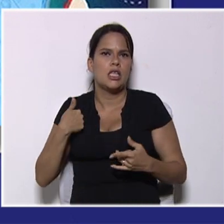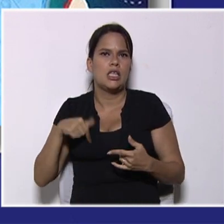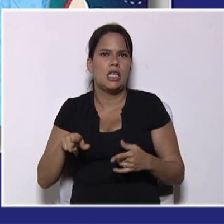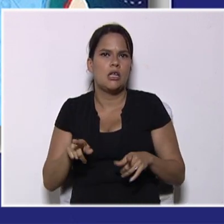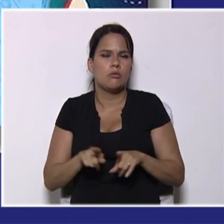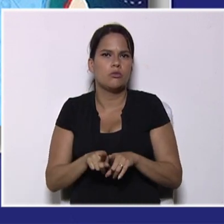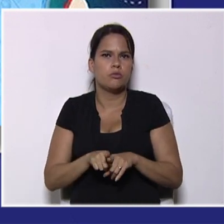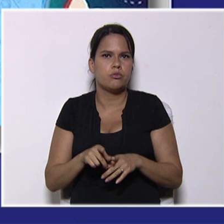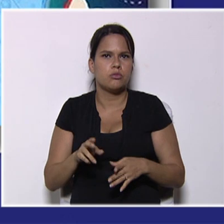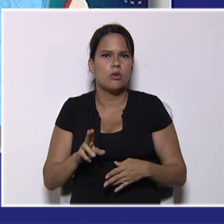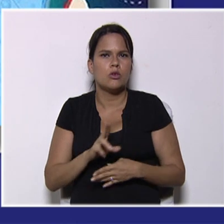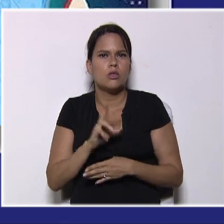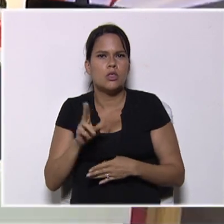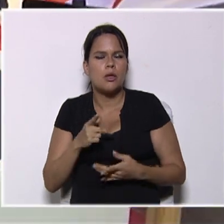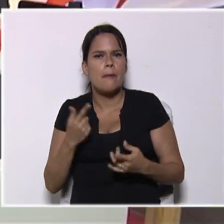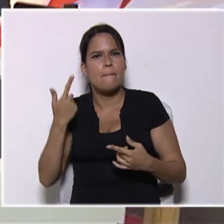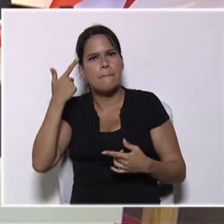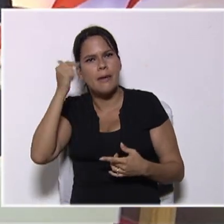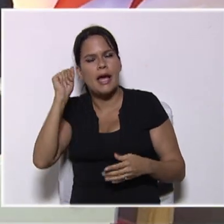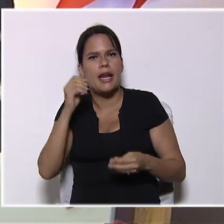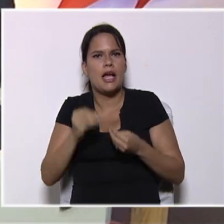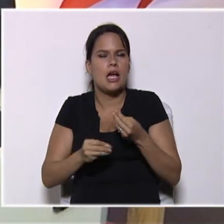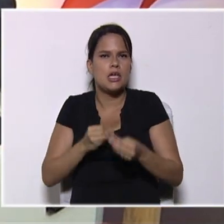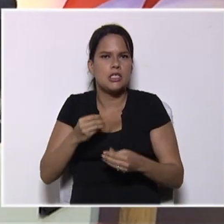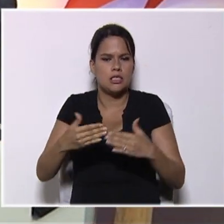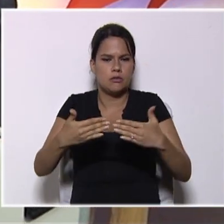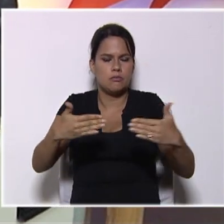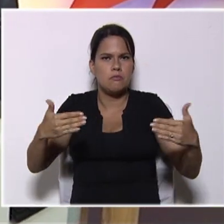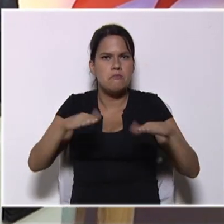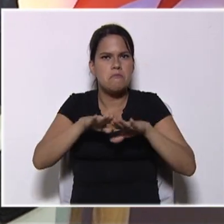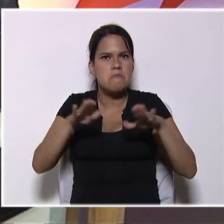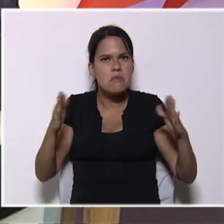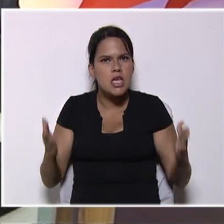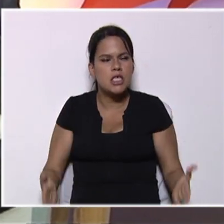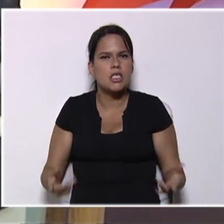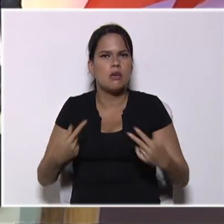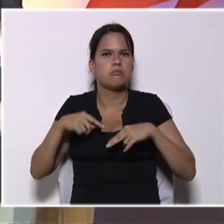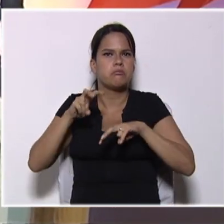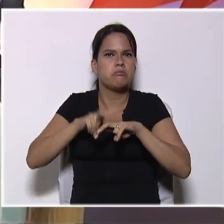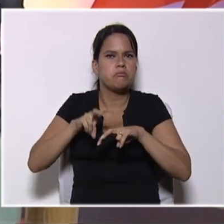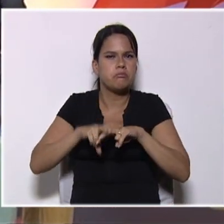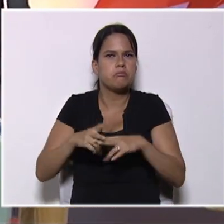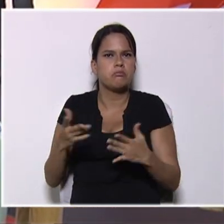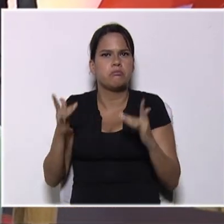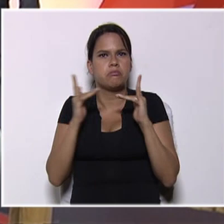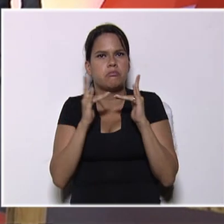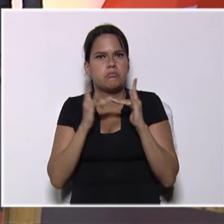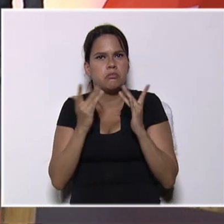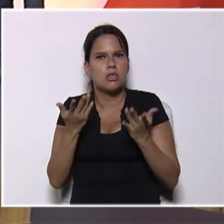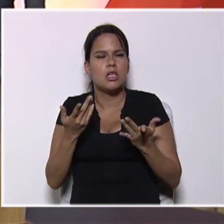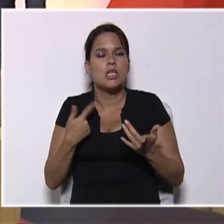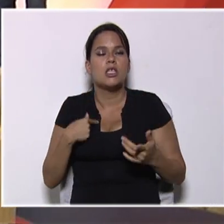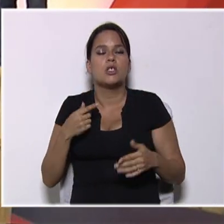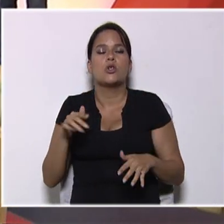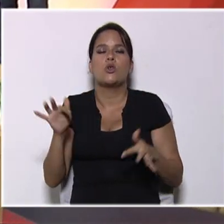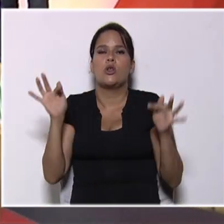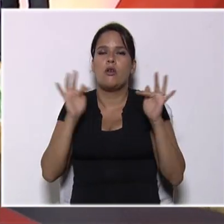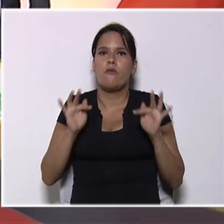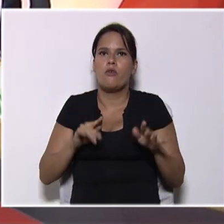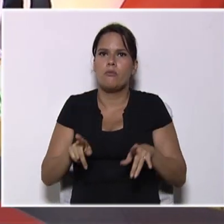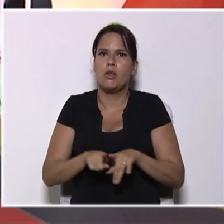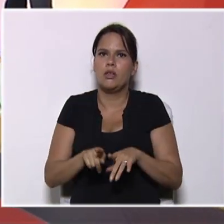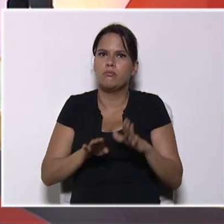entonces la utilización para hacer jardineras, para hacer mesas, para hacer sillas, y eso de alguna manera también desarrolla en ustedes